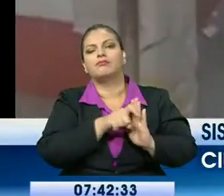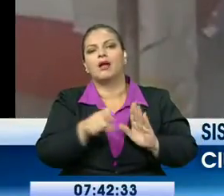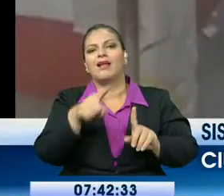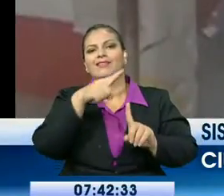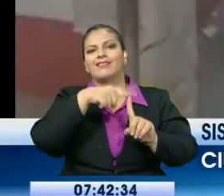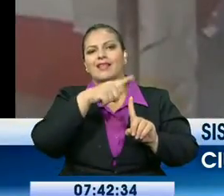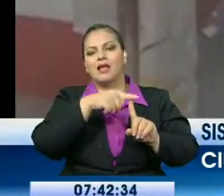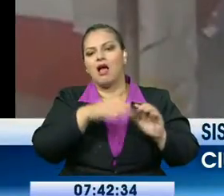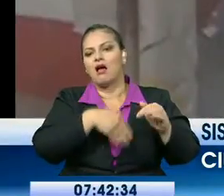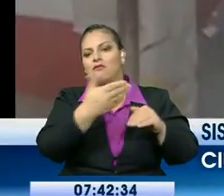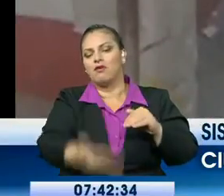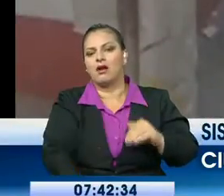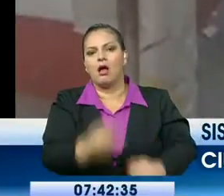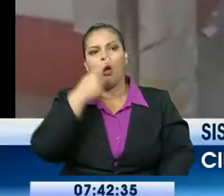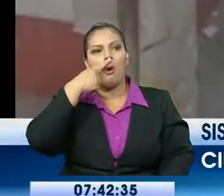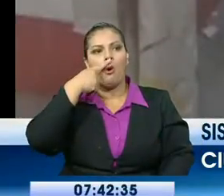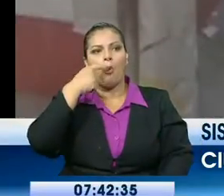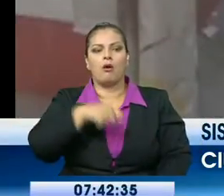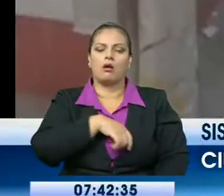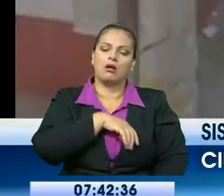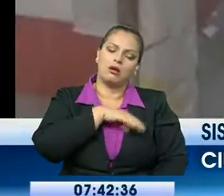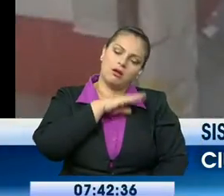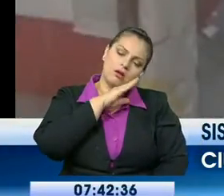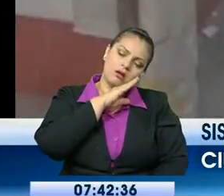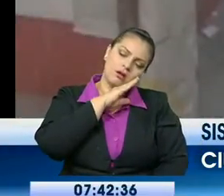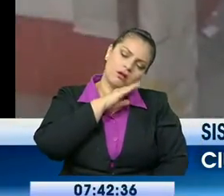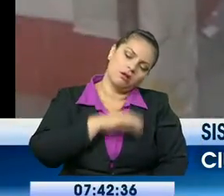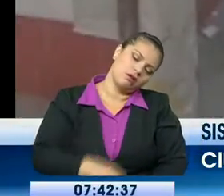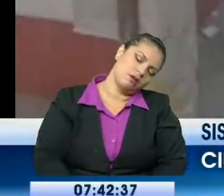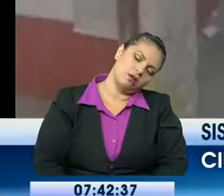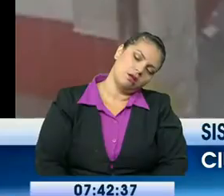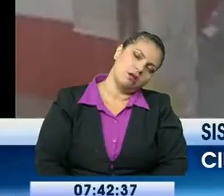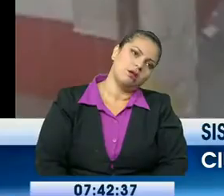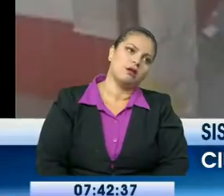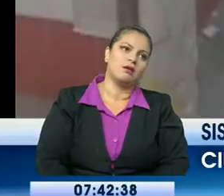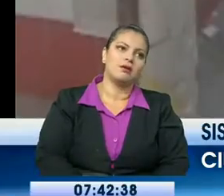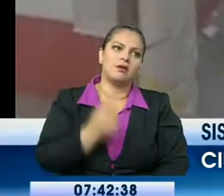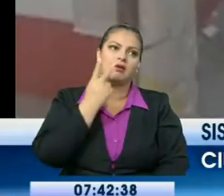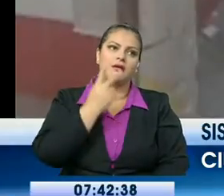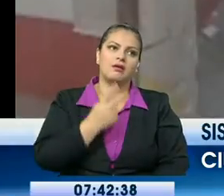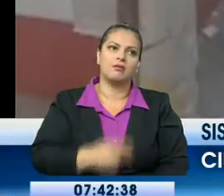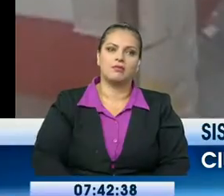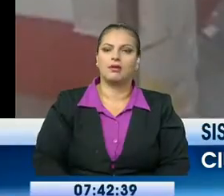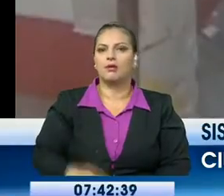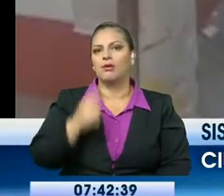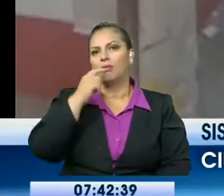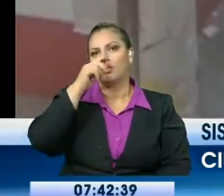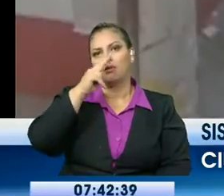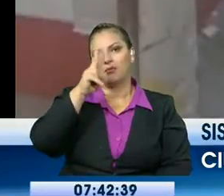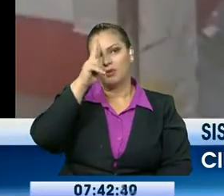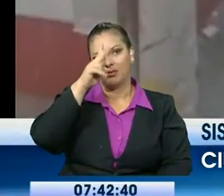Un sujeto aparece, toma asiento y una postura circunstancial.